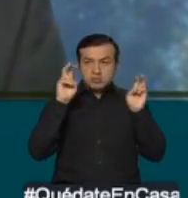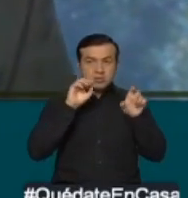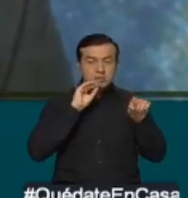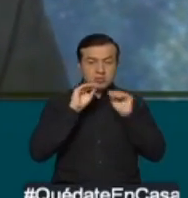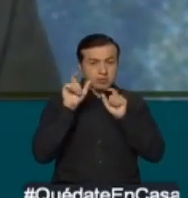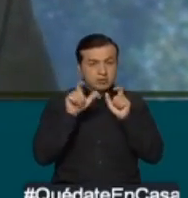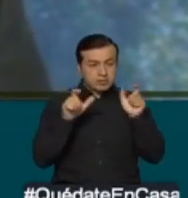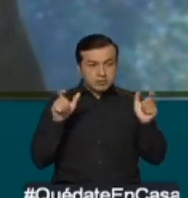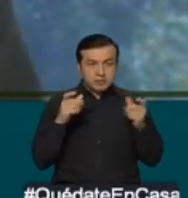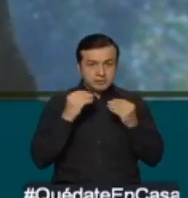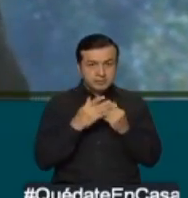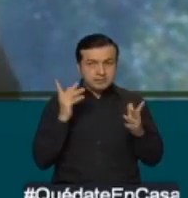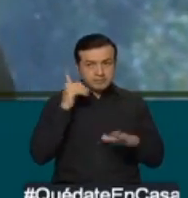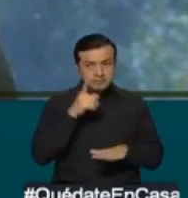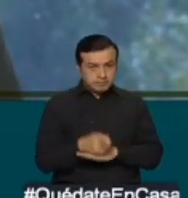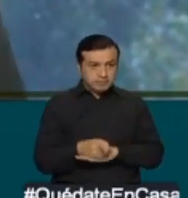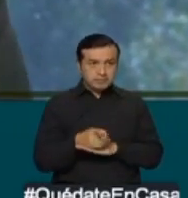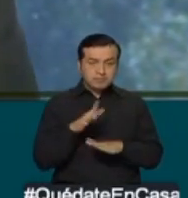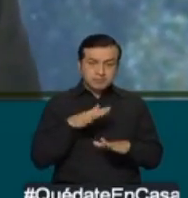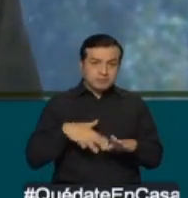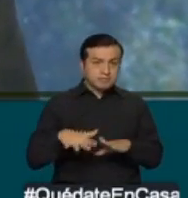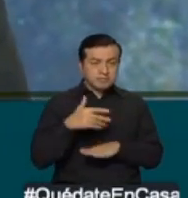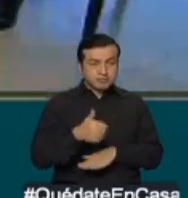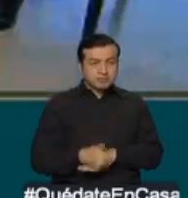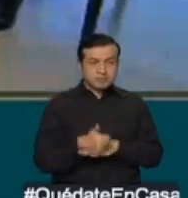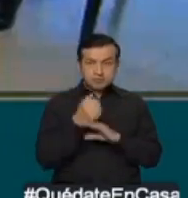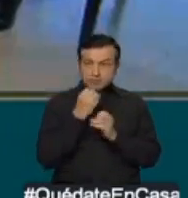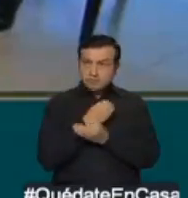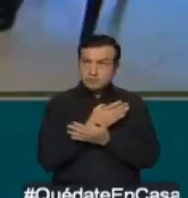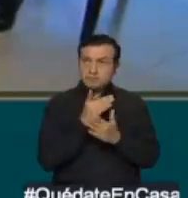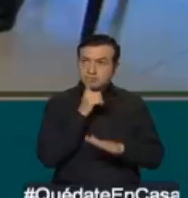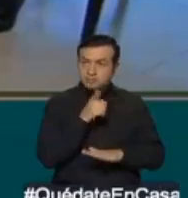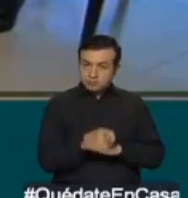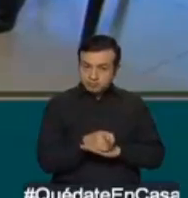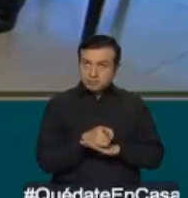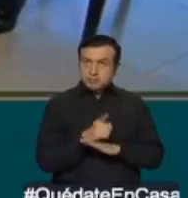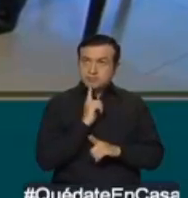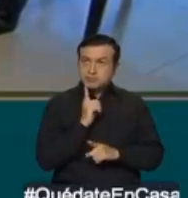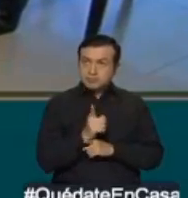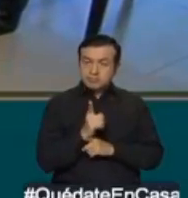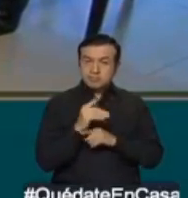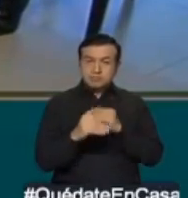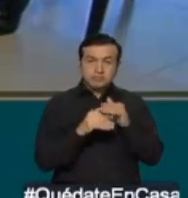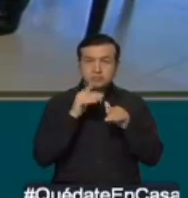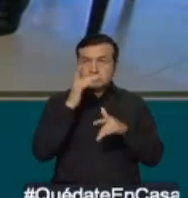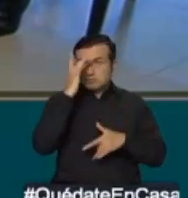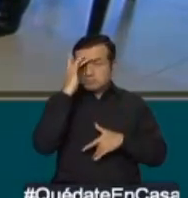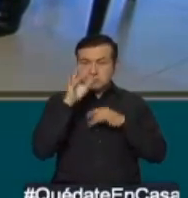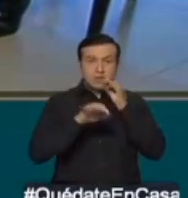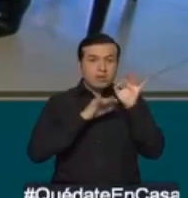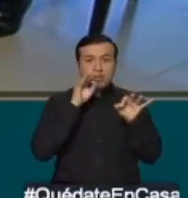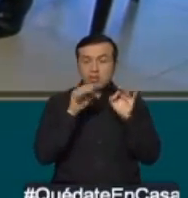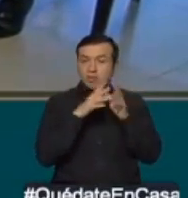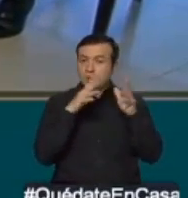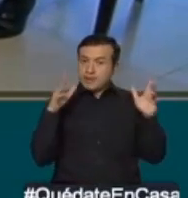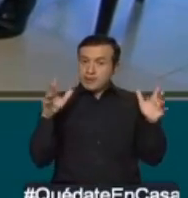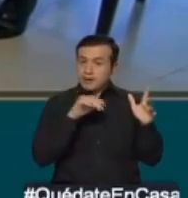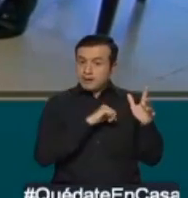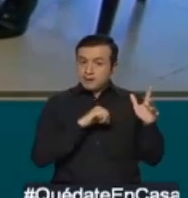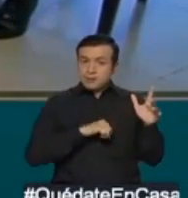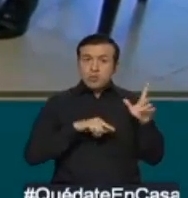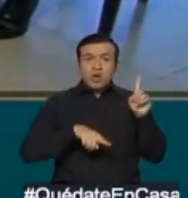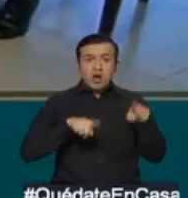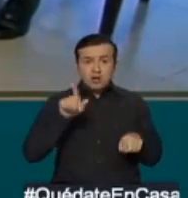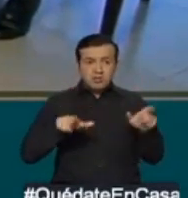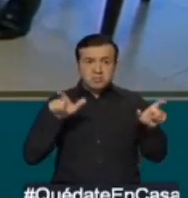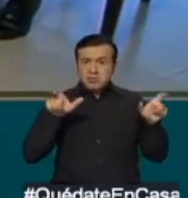general frente a estas disposiciones que las están dictaminando para evitar el avance de la enfermedad y esta actitud que han tenido